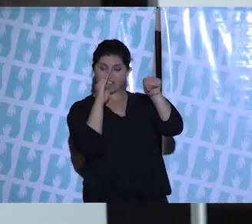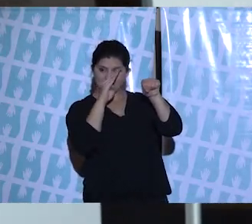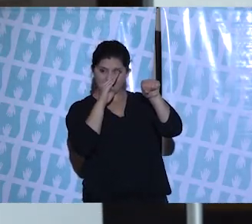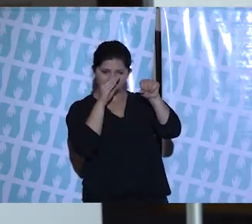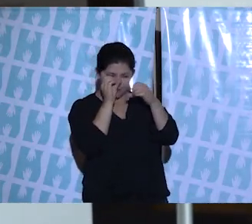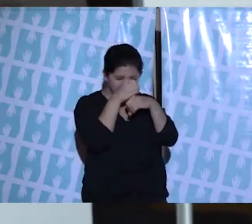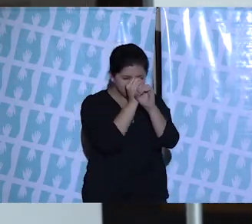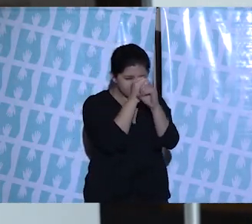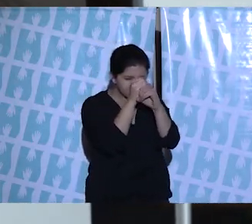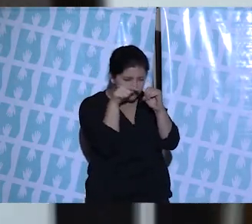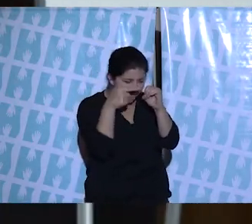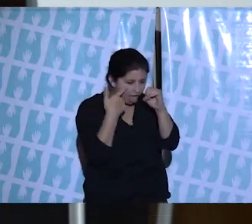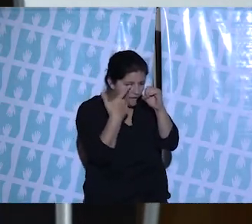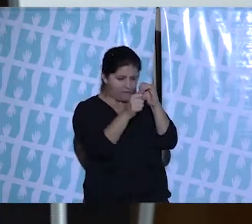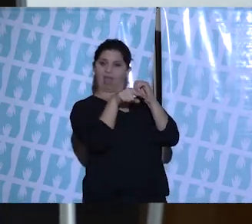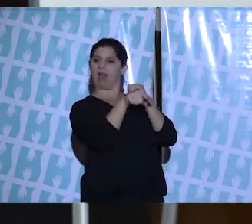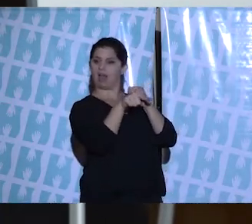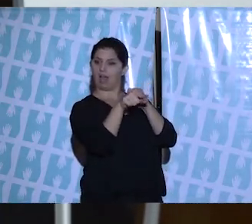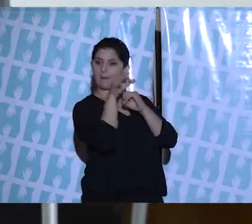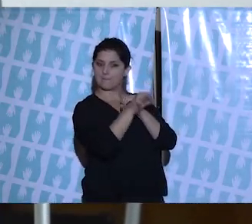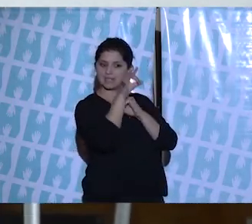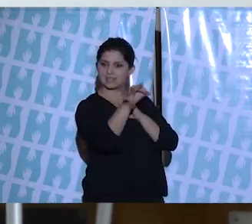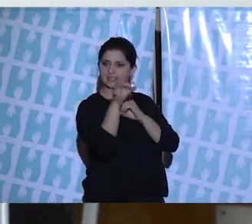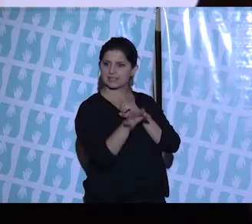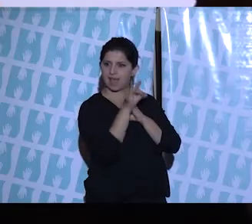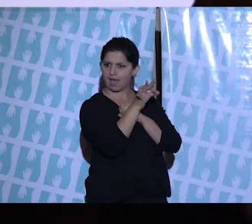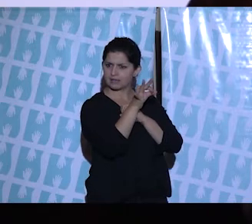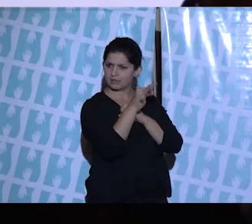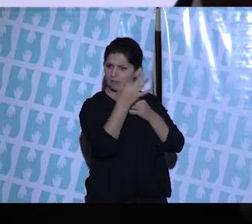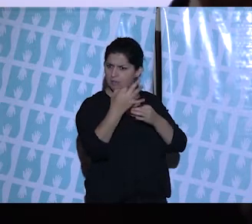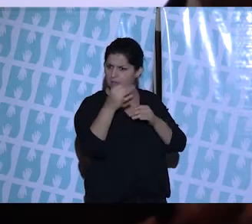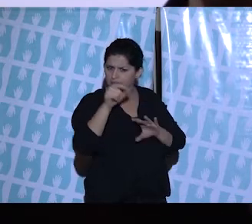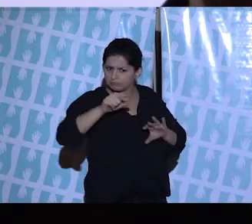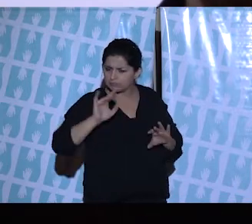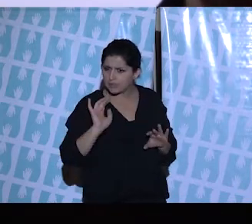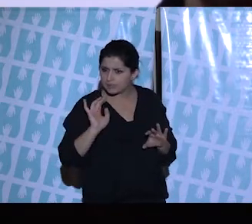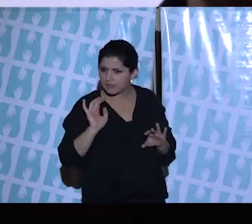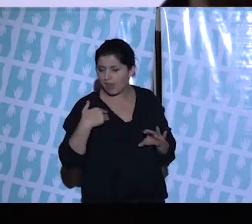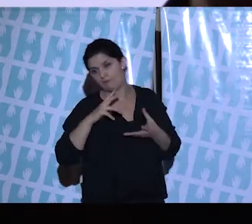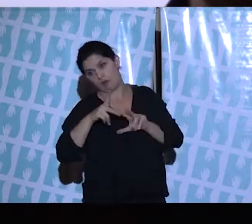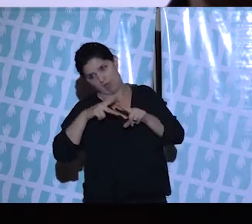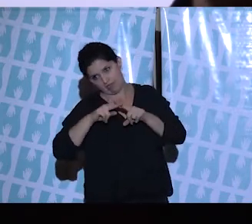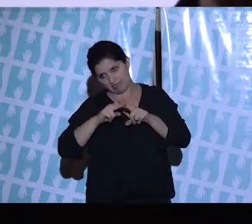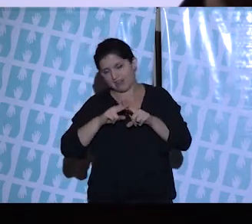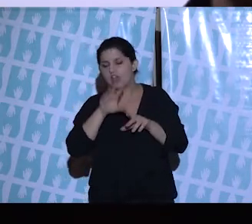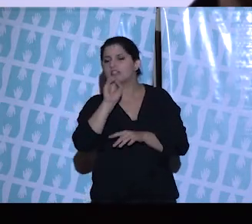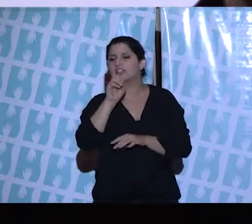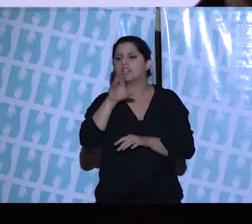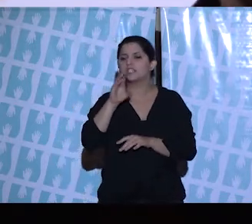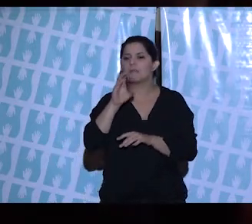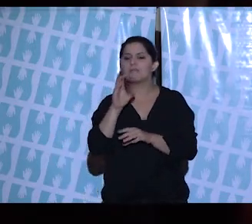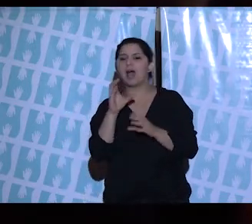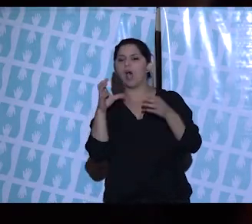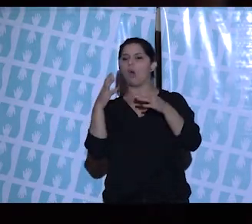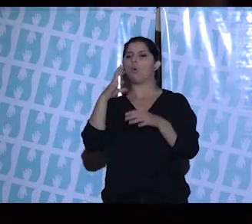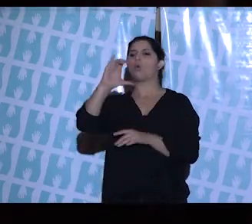había unas manchas muy particulares, en términos técnicos se llaman cuerpos de inclusión.